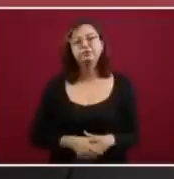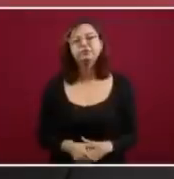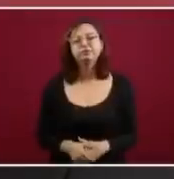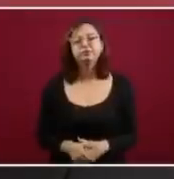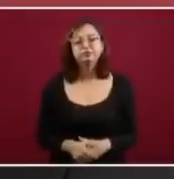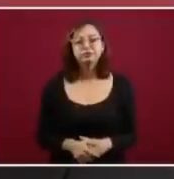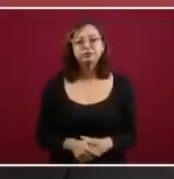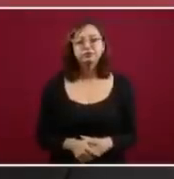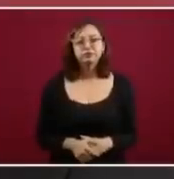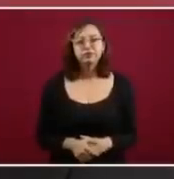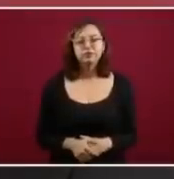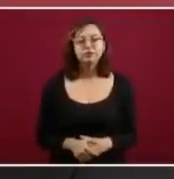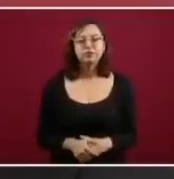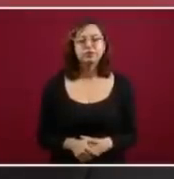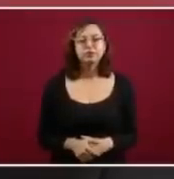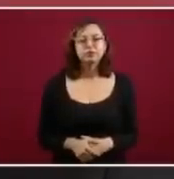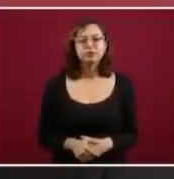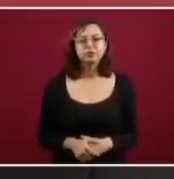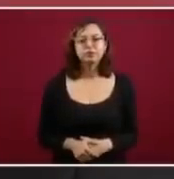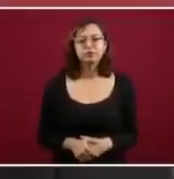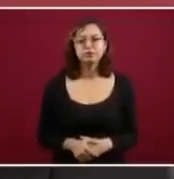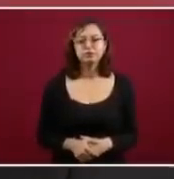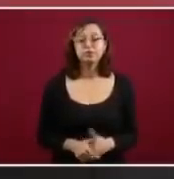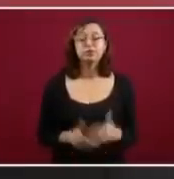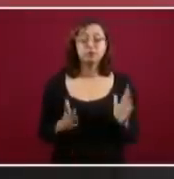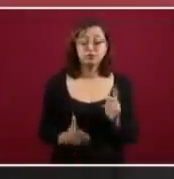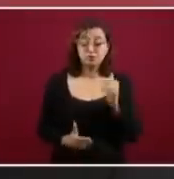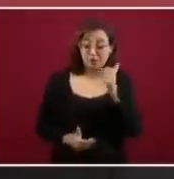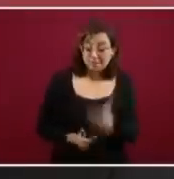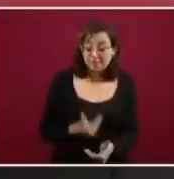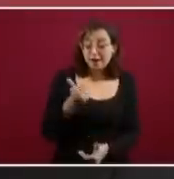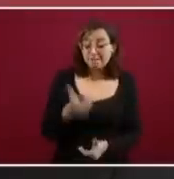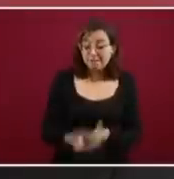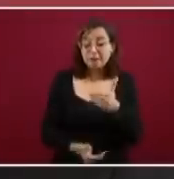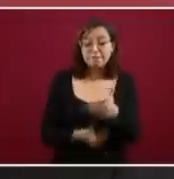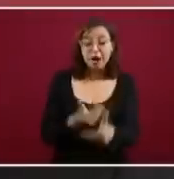sí avanzado en la práctica